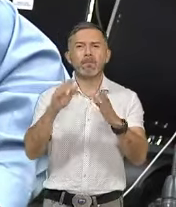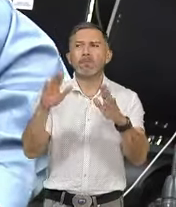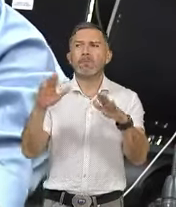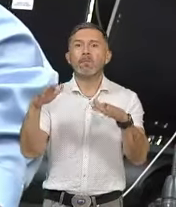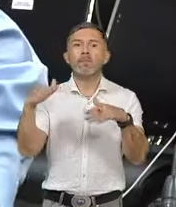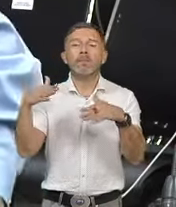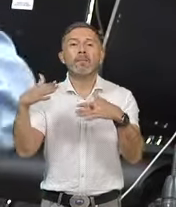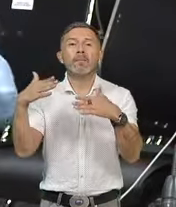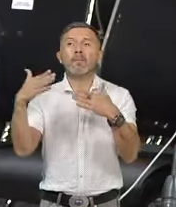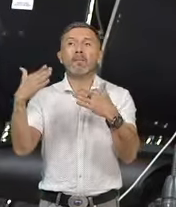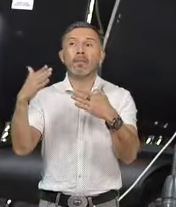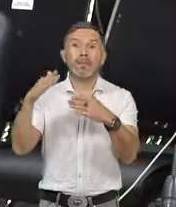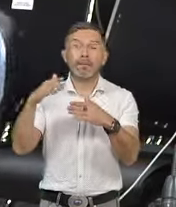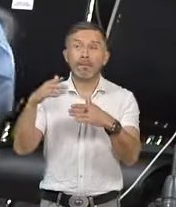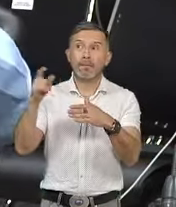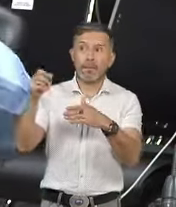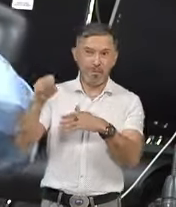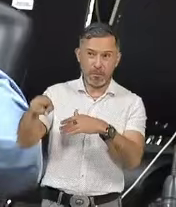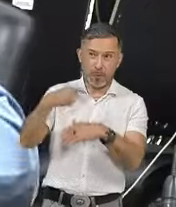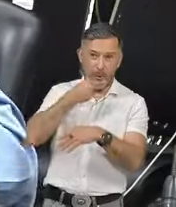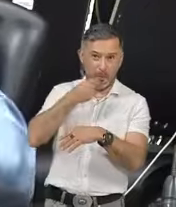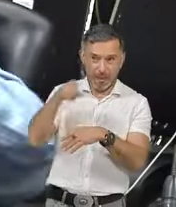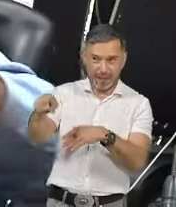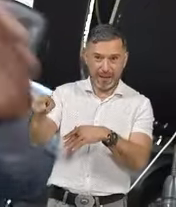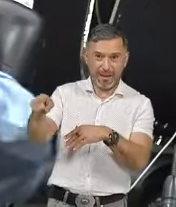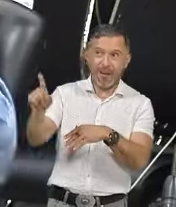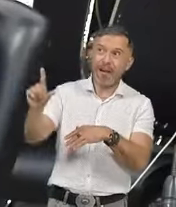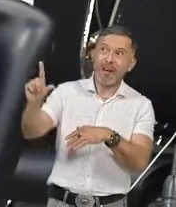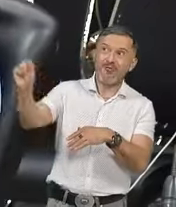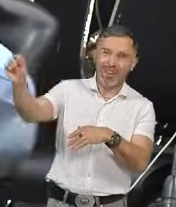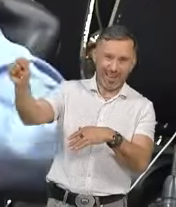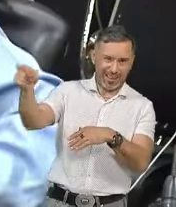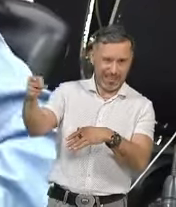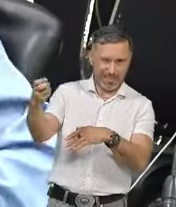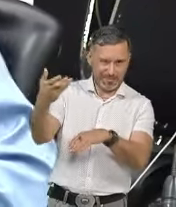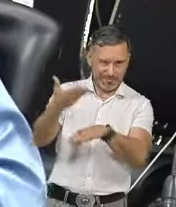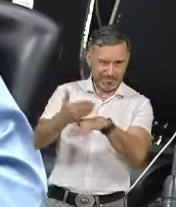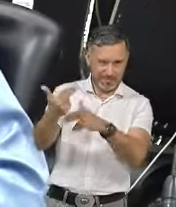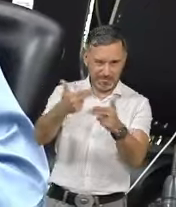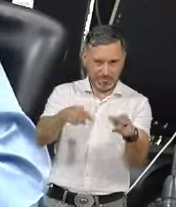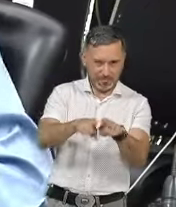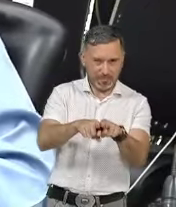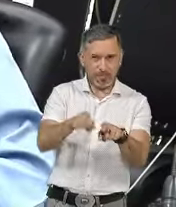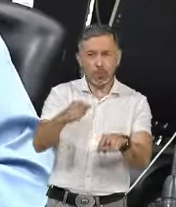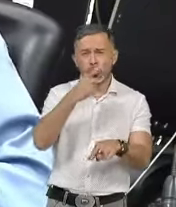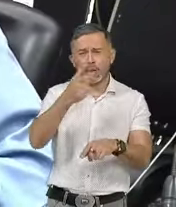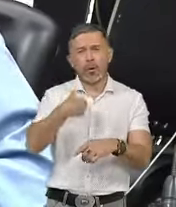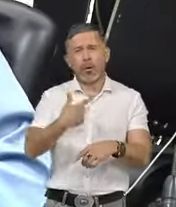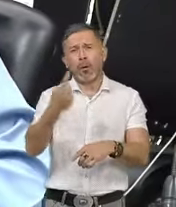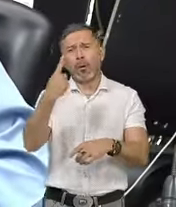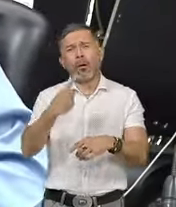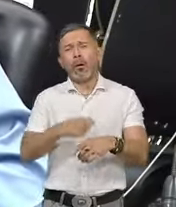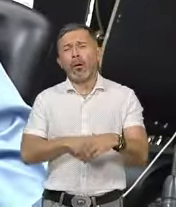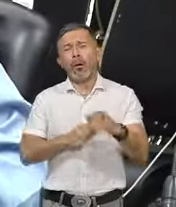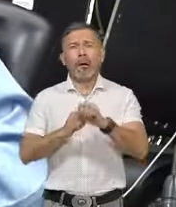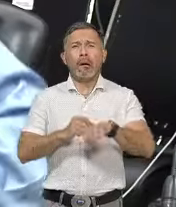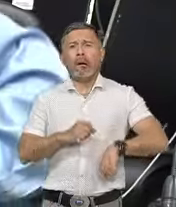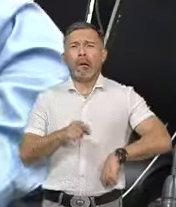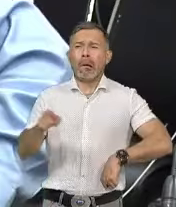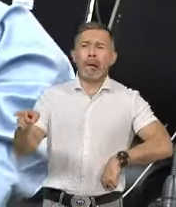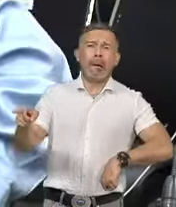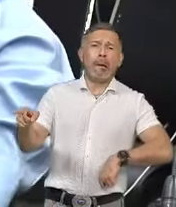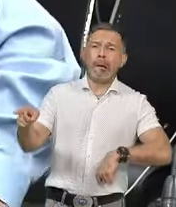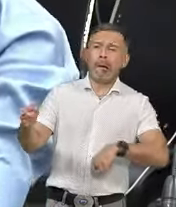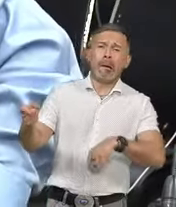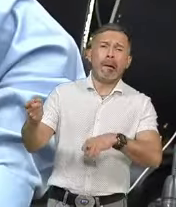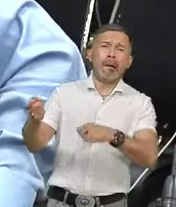adentro vengo a este debate con una mano atada trajeron a un moderador que me va a tocar